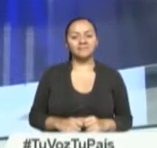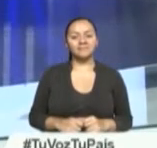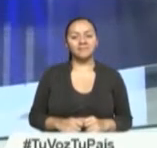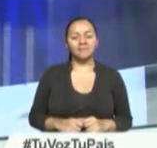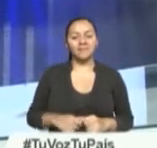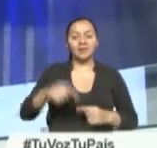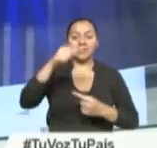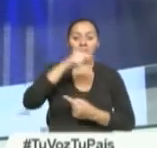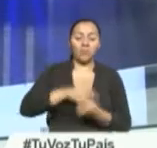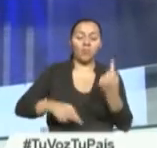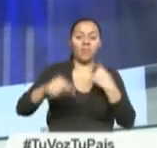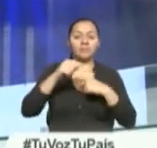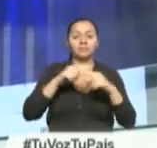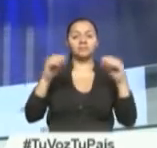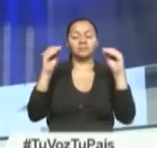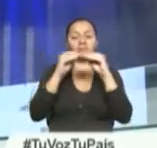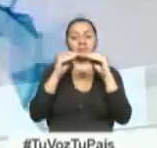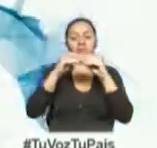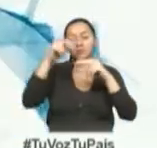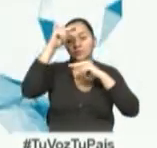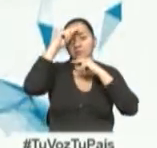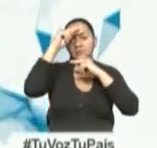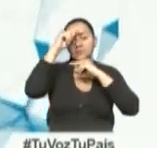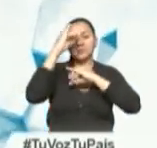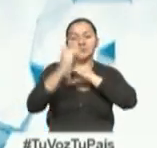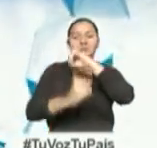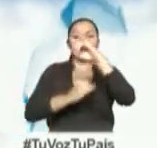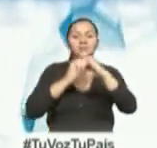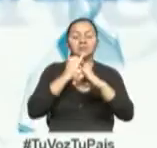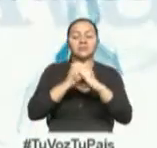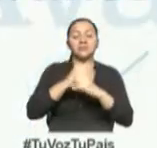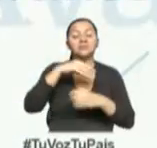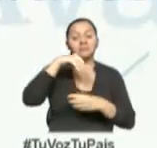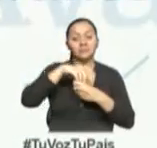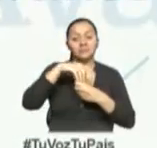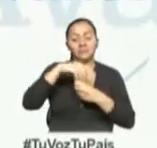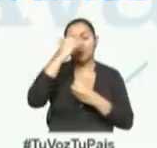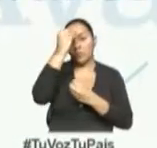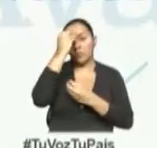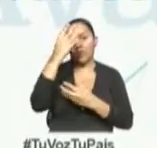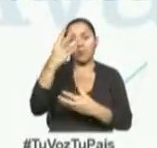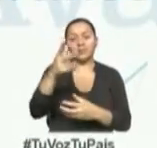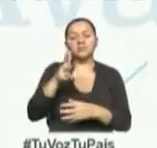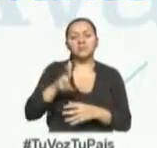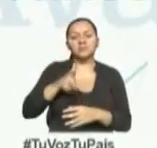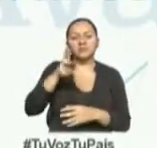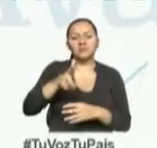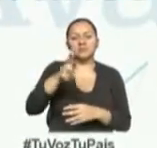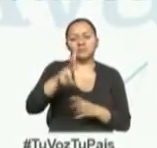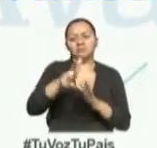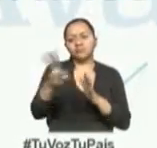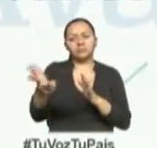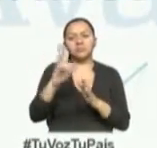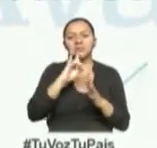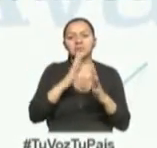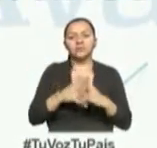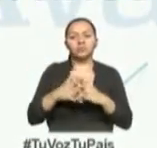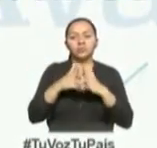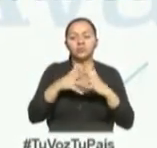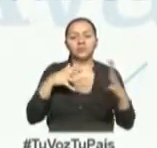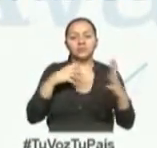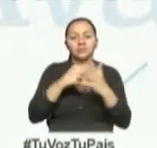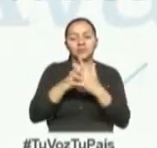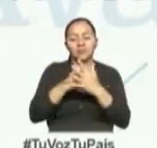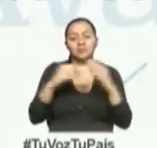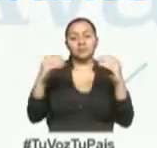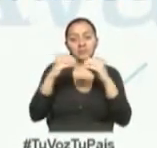Al volver tendremos el bloque de noticias internacionales y les comentaremos, tren sale de sus rieles en Estados Unidos. Los